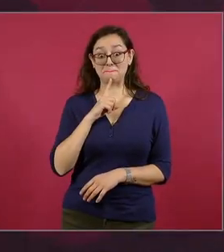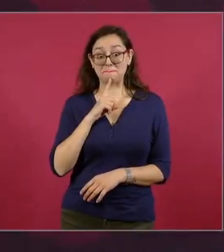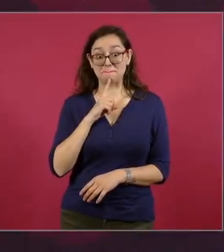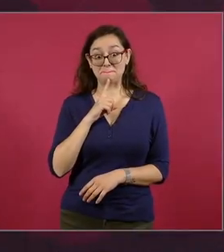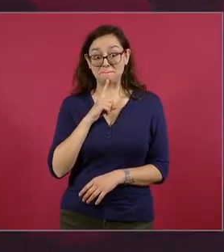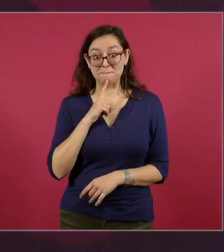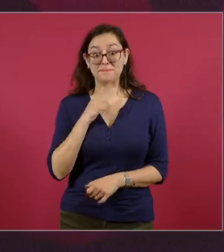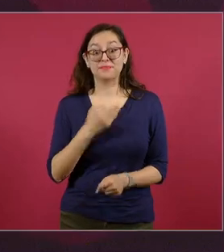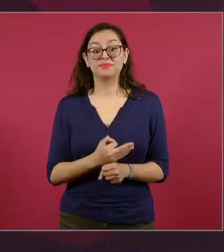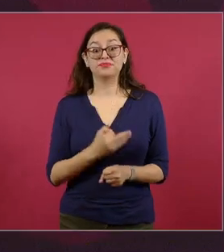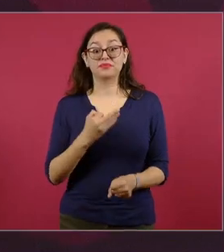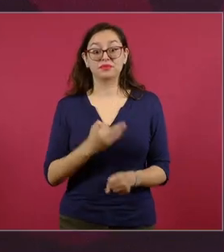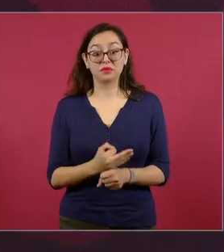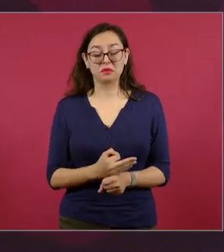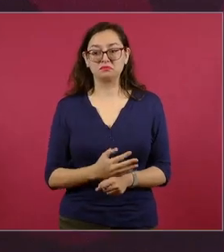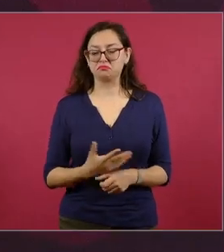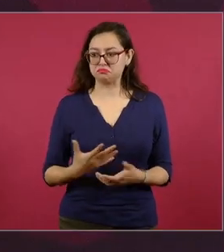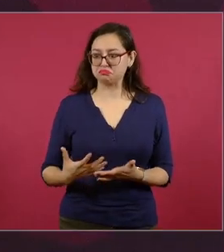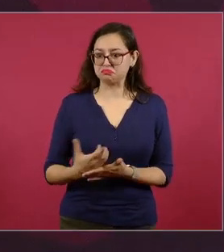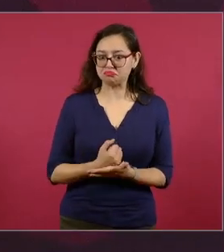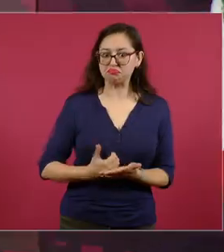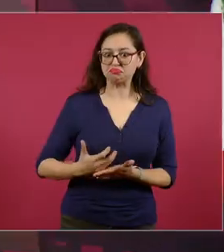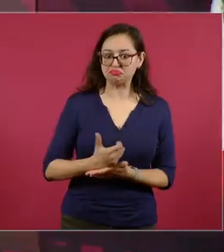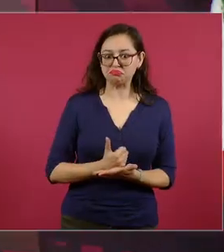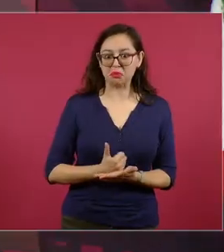ha habido ningún problema, nada más